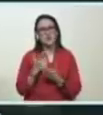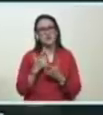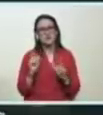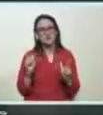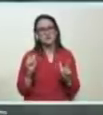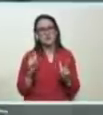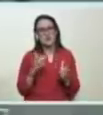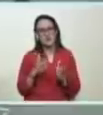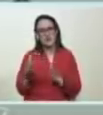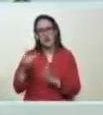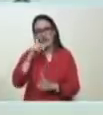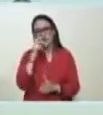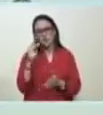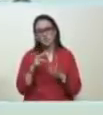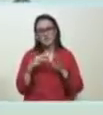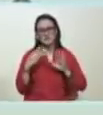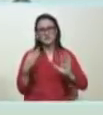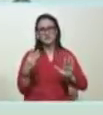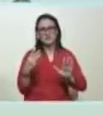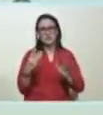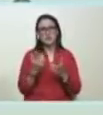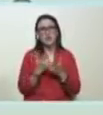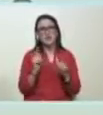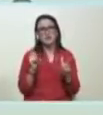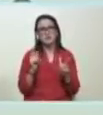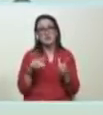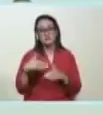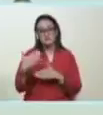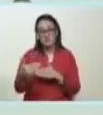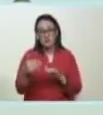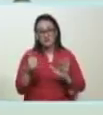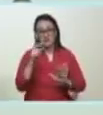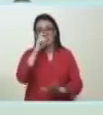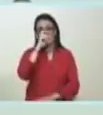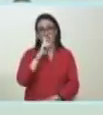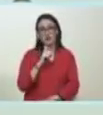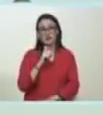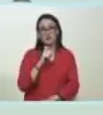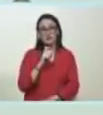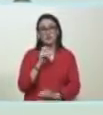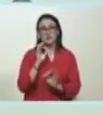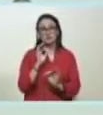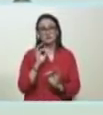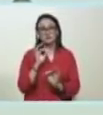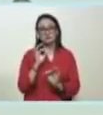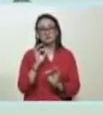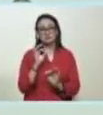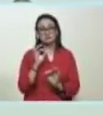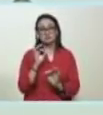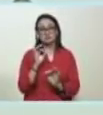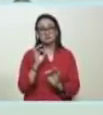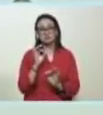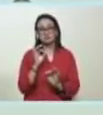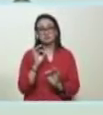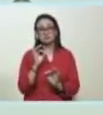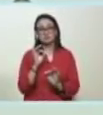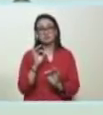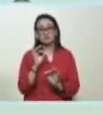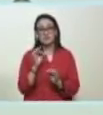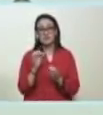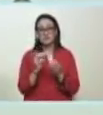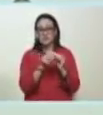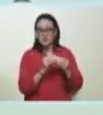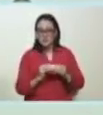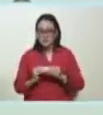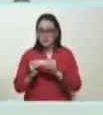libre el resto del año 2018. Y dejáramos libre los próximos seis años para ir a una reconstrucción de la base